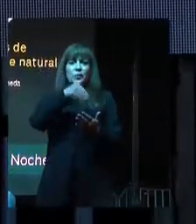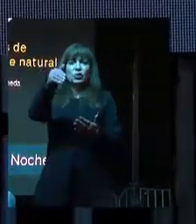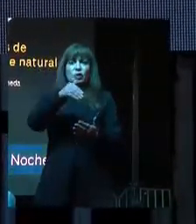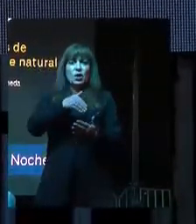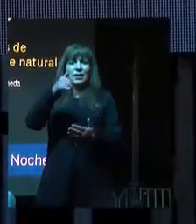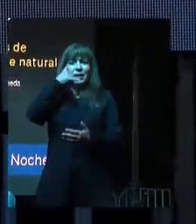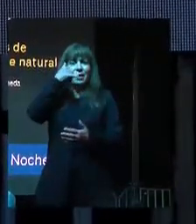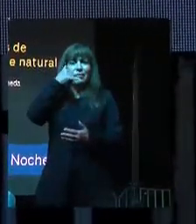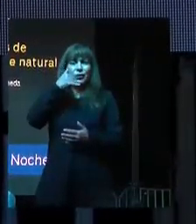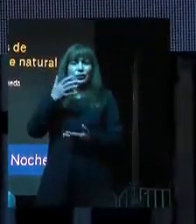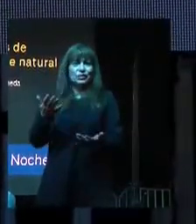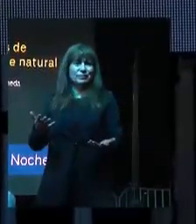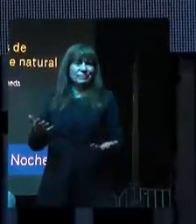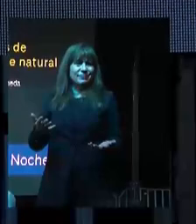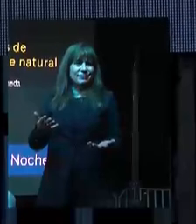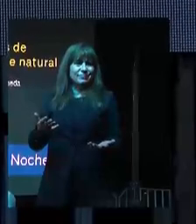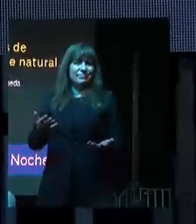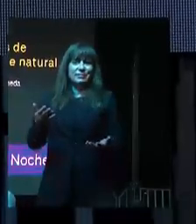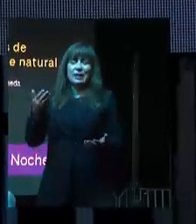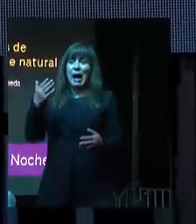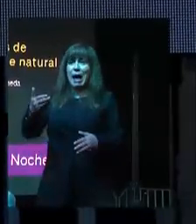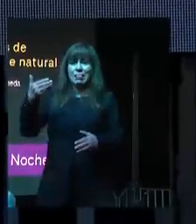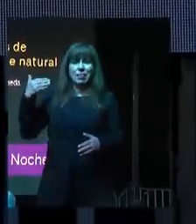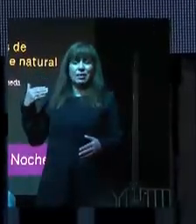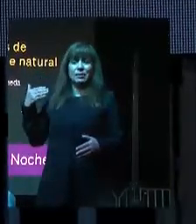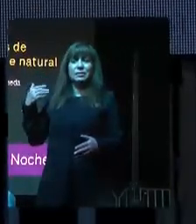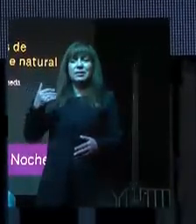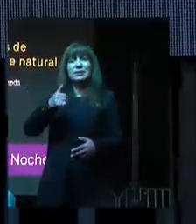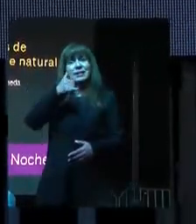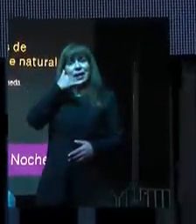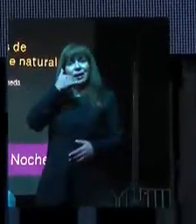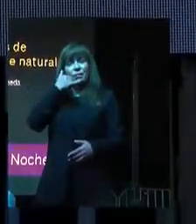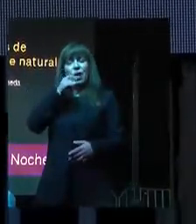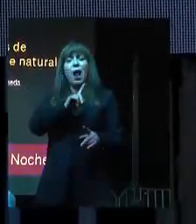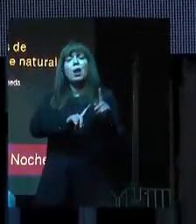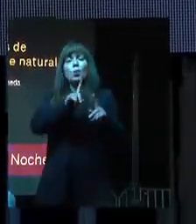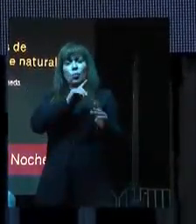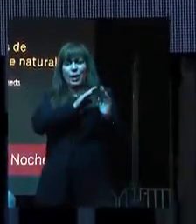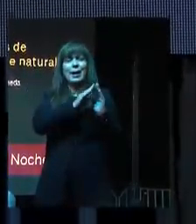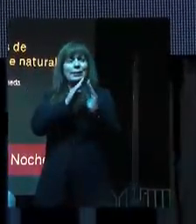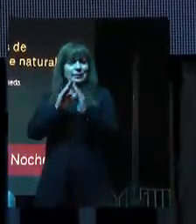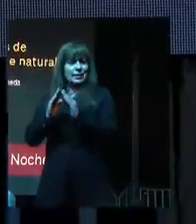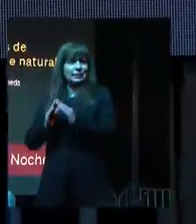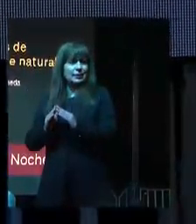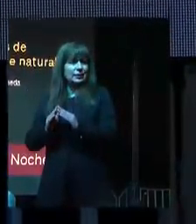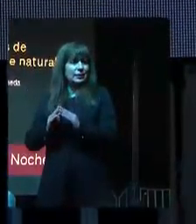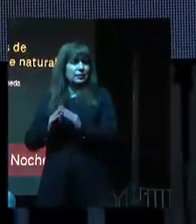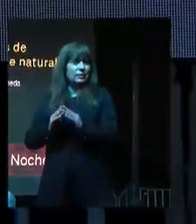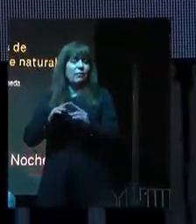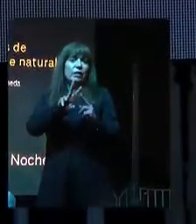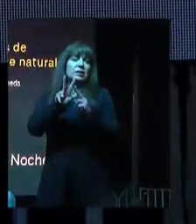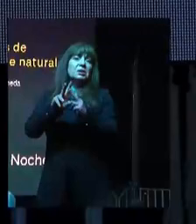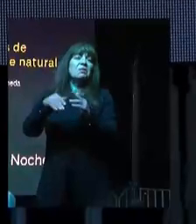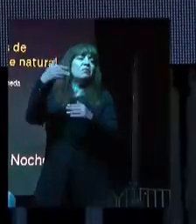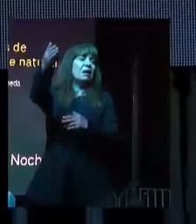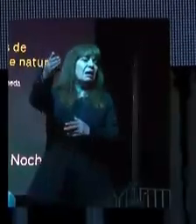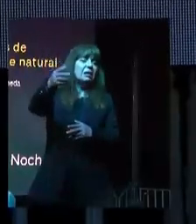celulares. Antes los teléfonos estaban en algunas casas. Tal vez el vecino al